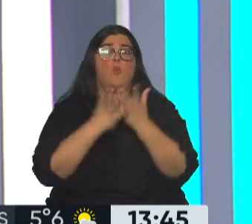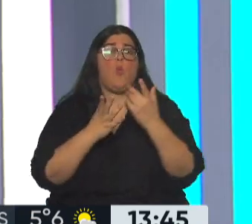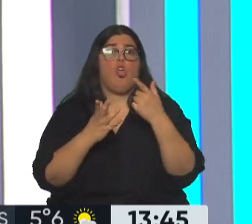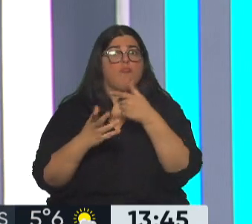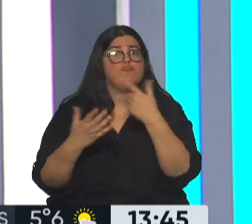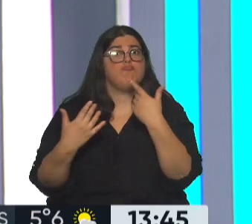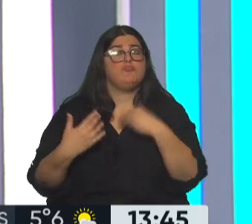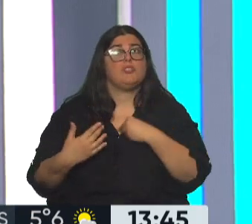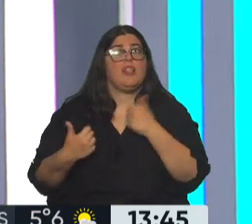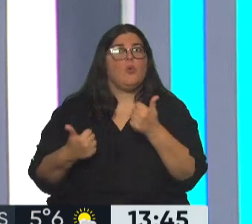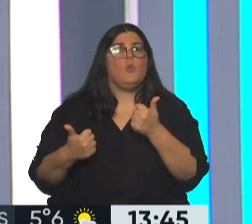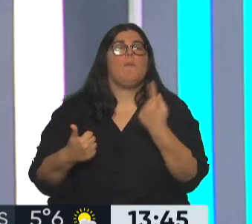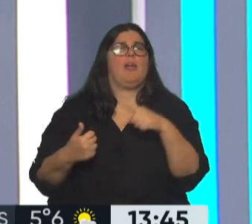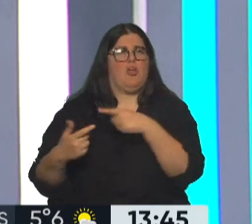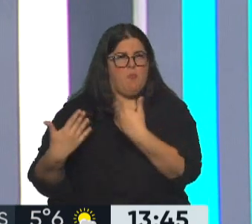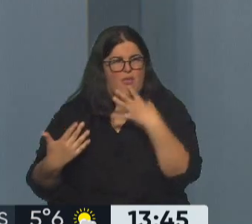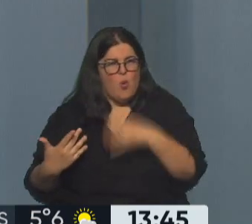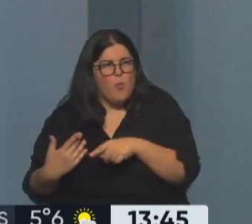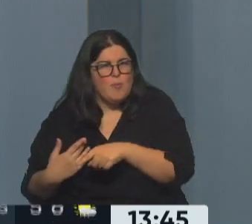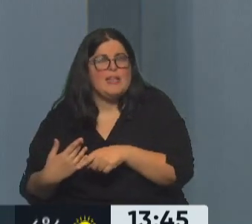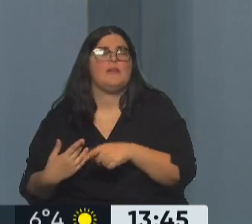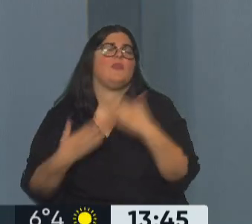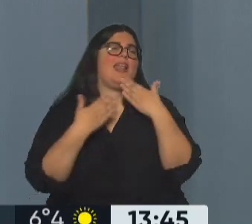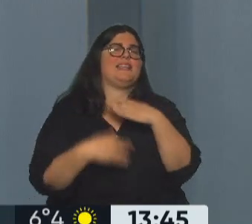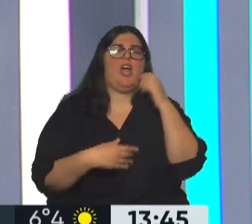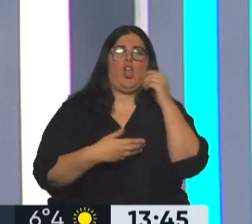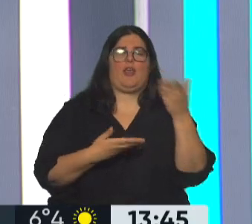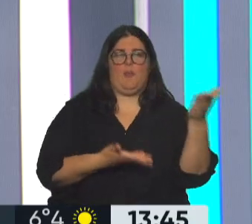Jorge Malena, gracias por haber venido, un placer como siempre. Muchas gracias por la invitación. Por favor, hacemos la